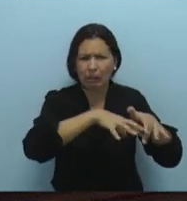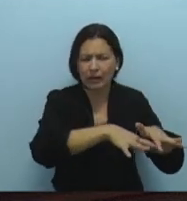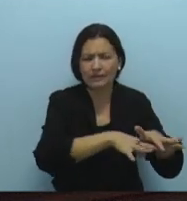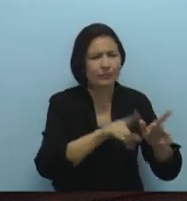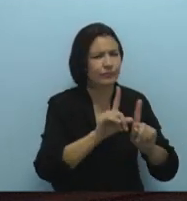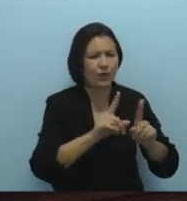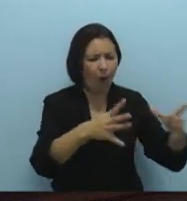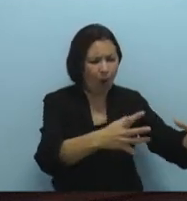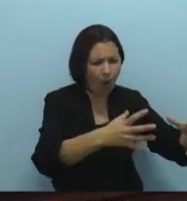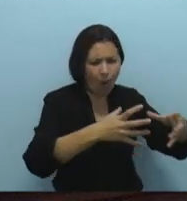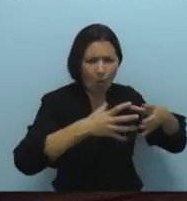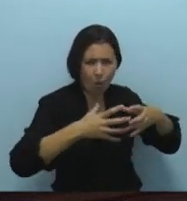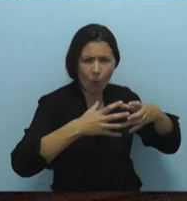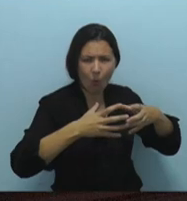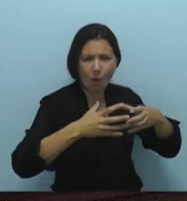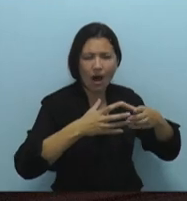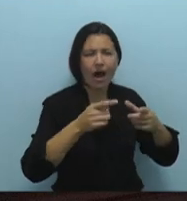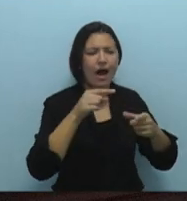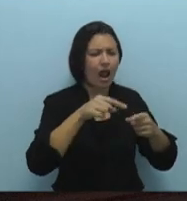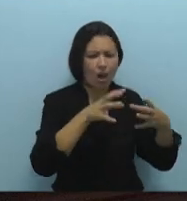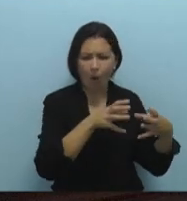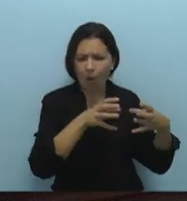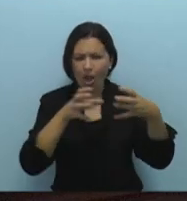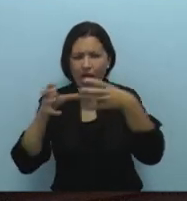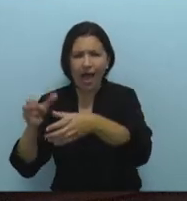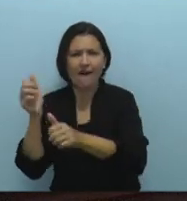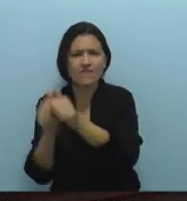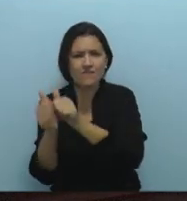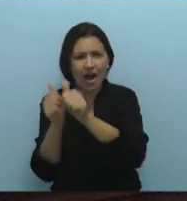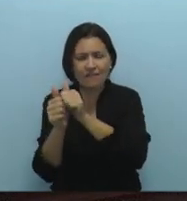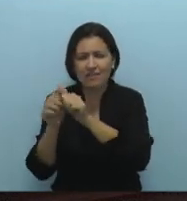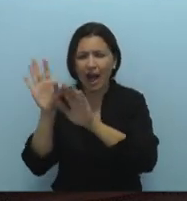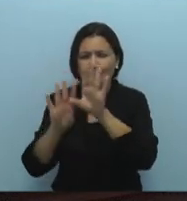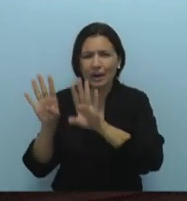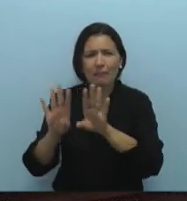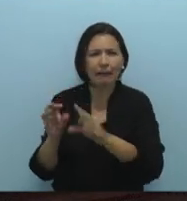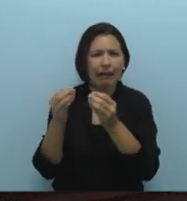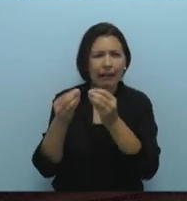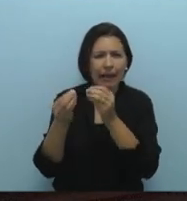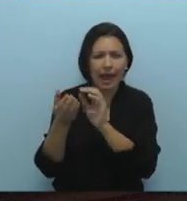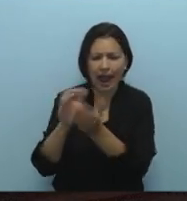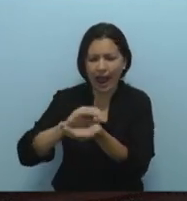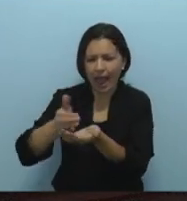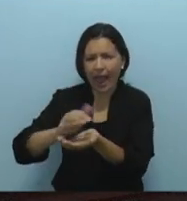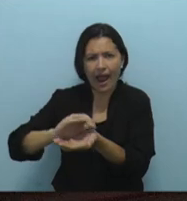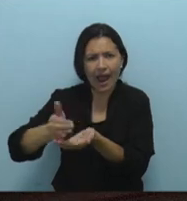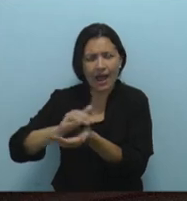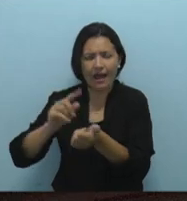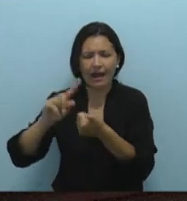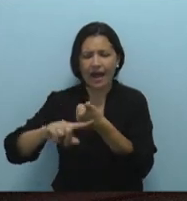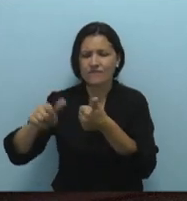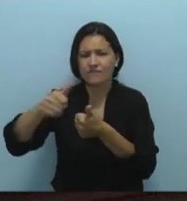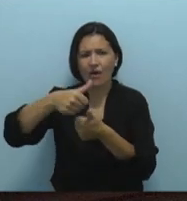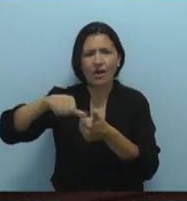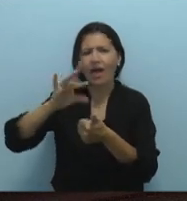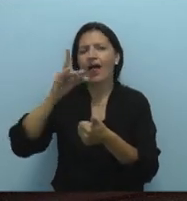una pieza fundamental de un emprendimiento. Sí, esas mujeres ahora producen jabón sólido, detergente, y lo